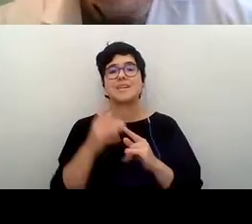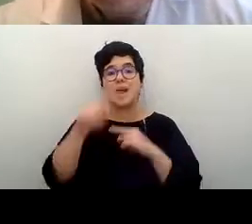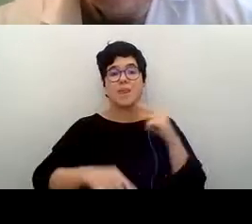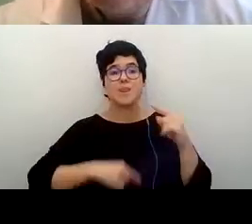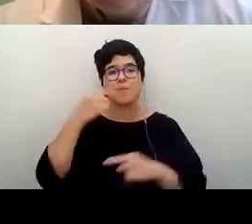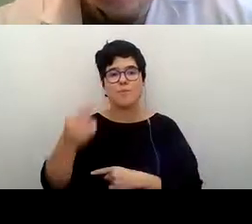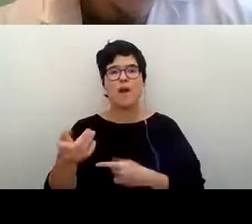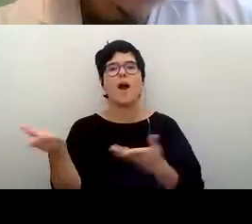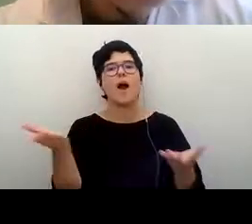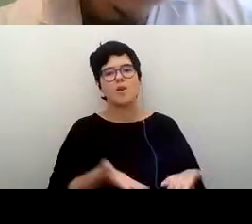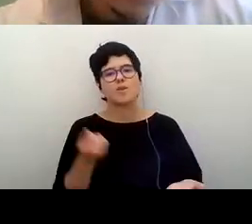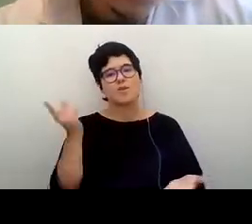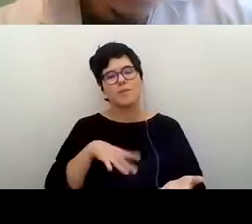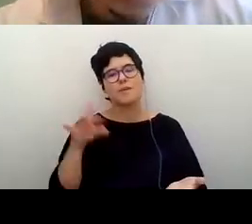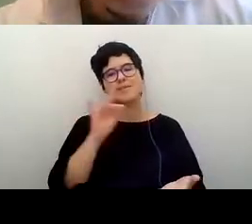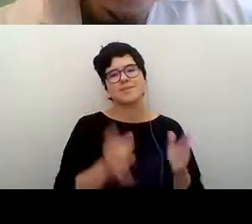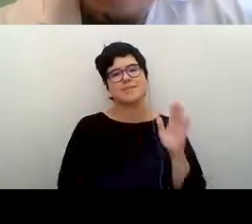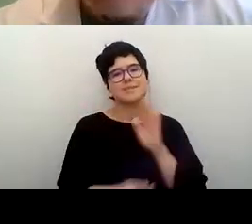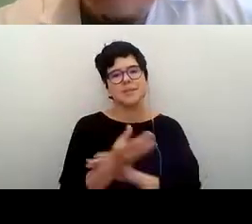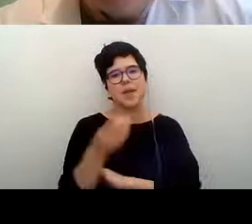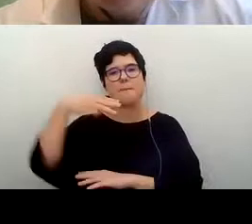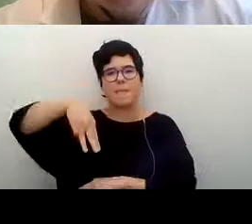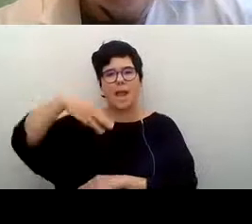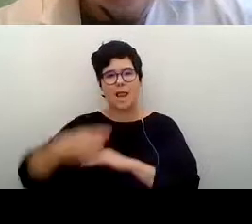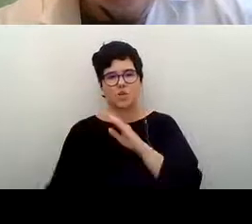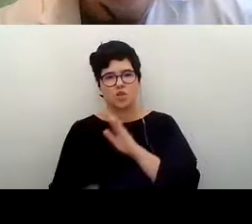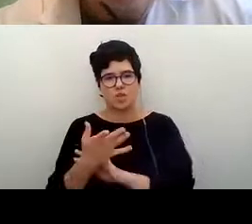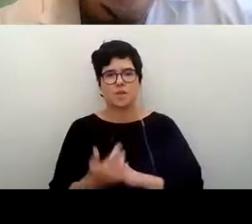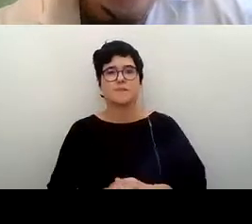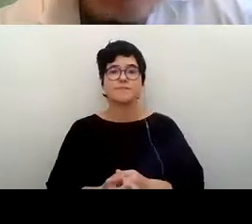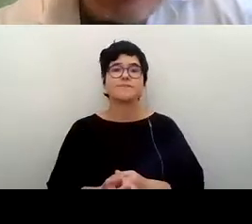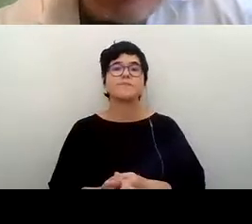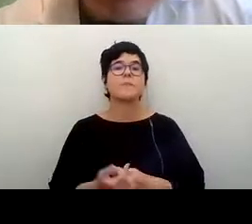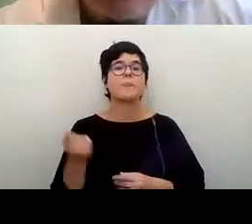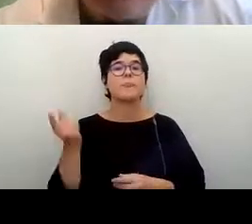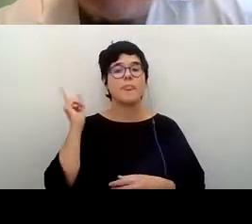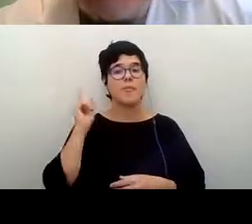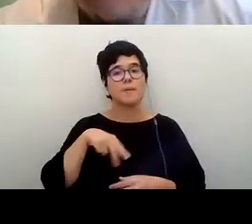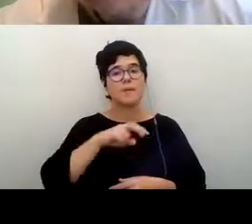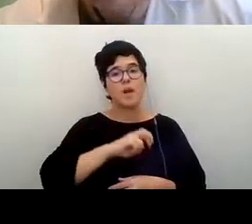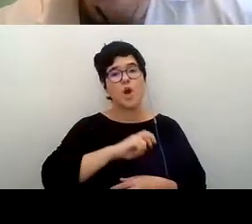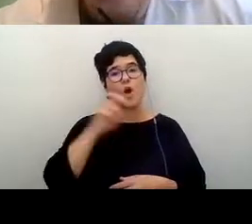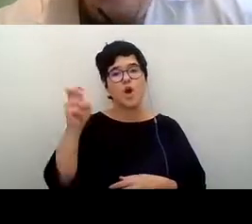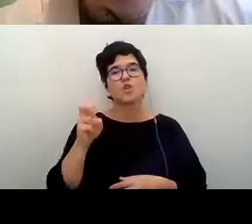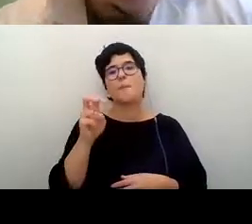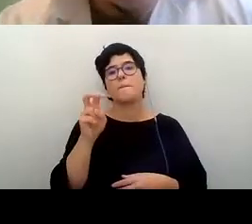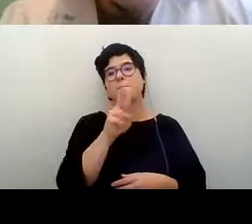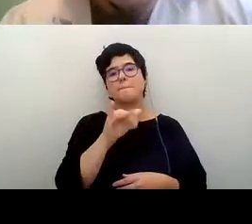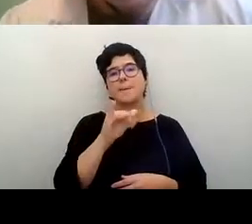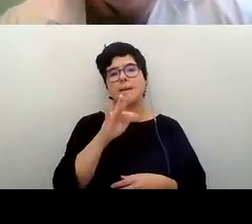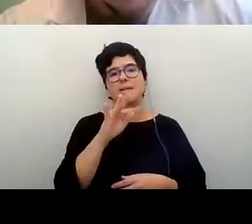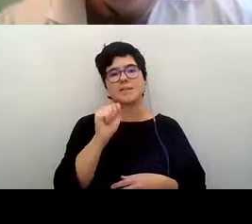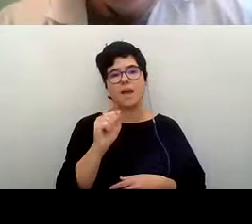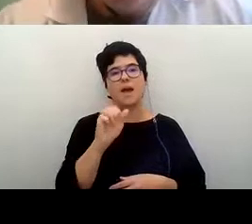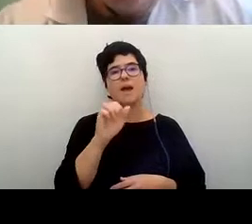melatonina. En el autoenvío también podéis encontrar el Vitactive, el ProBalance y el Super Omega. Los podéis